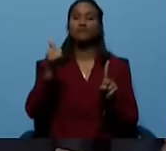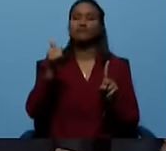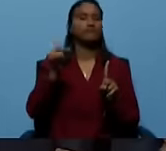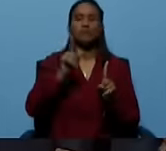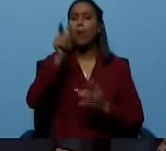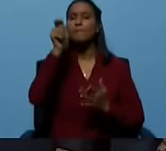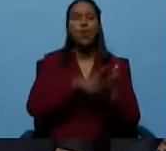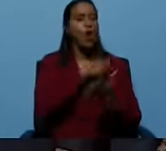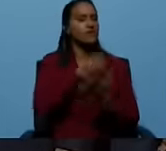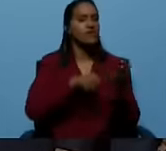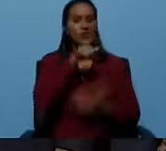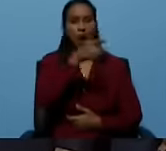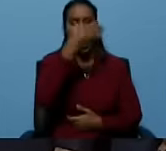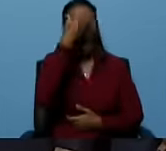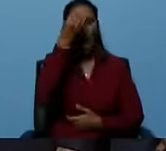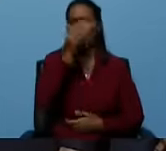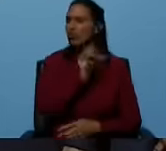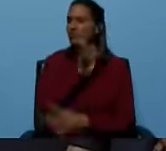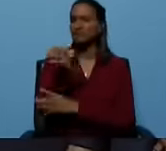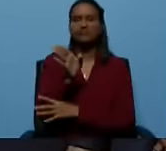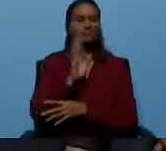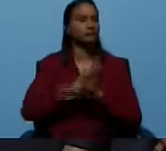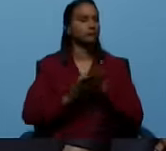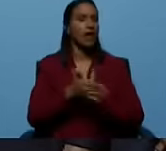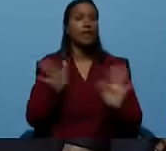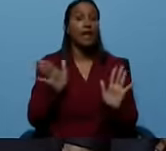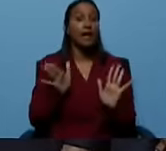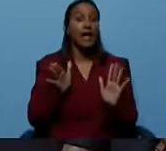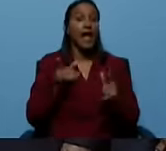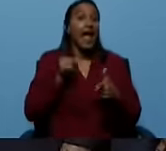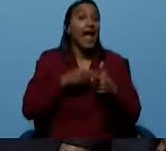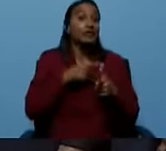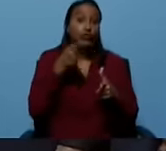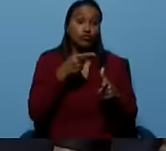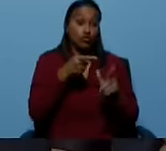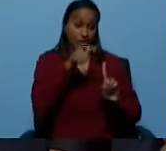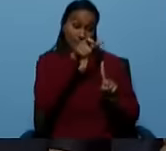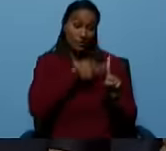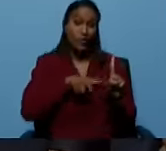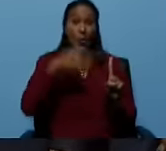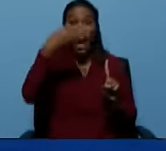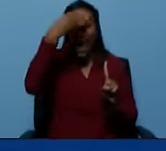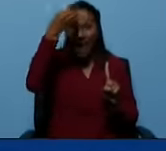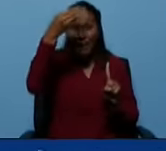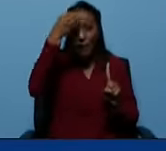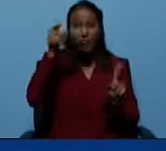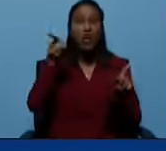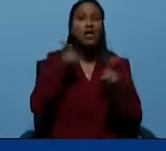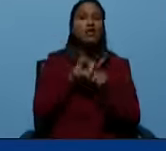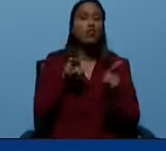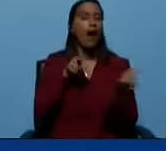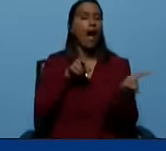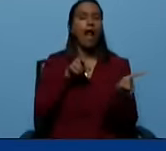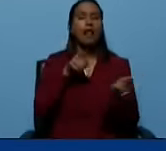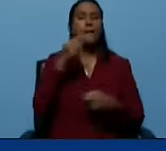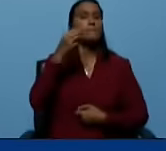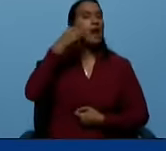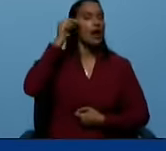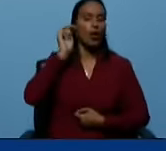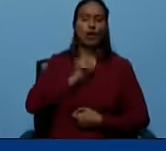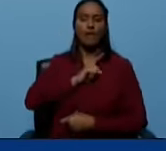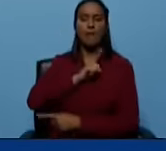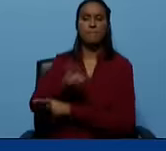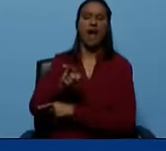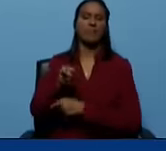ir. Porque ustedes saben que este señor lamentablemente es un títere, un monigote del fascismo. No se manda, Él no puede tomar